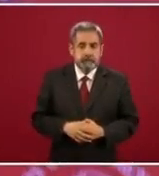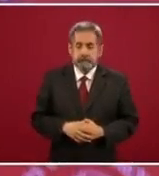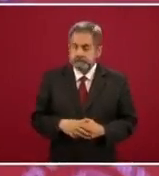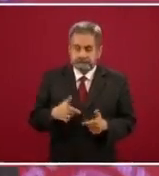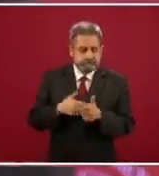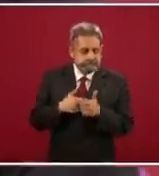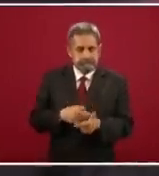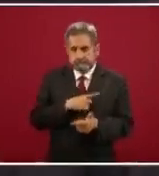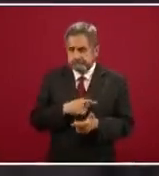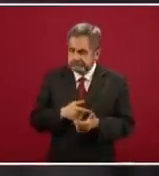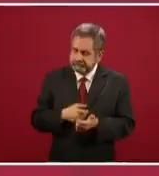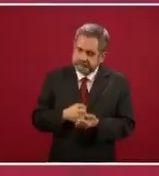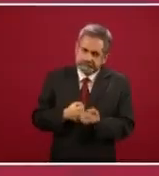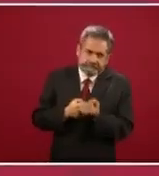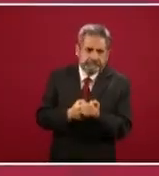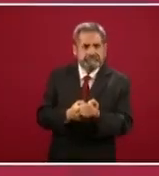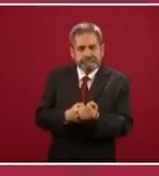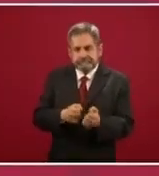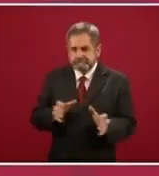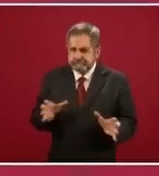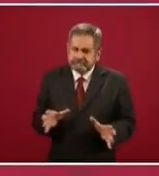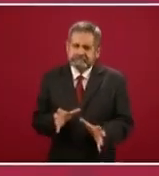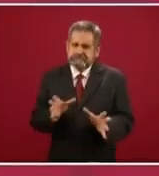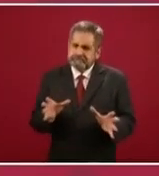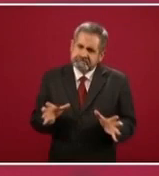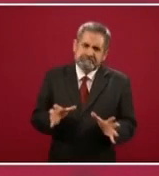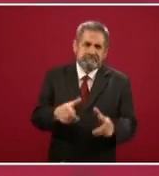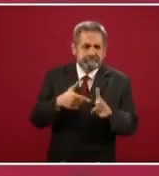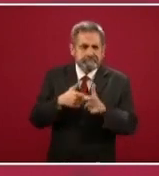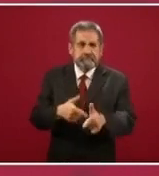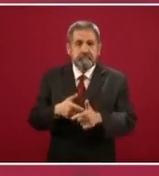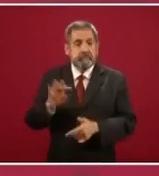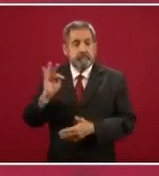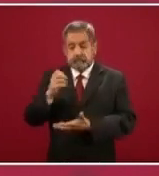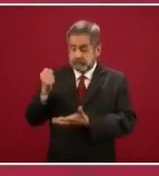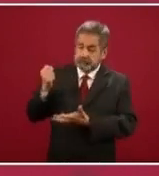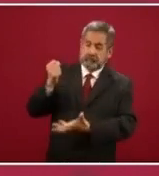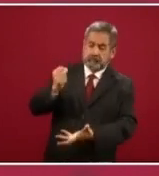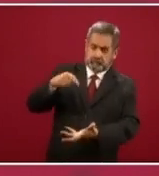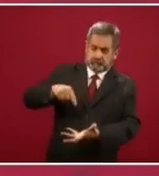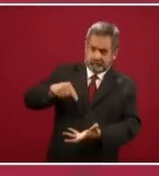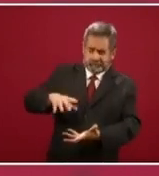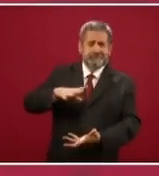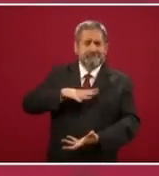empujar el elefante, porque se puede tener el presupuesto,